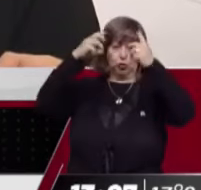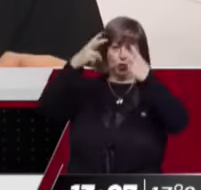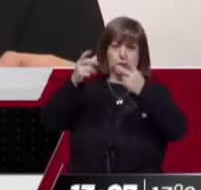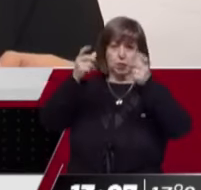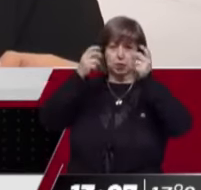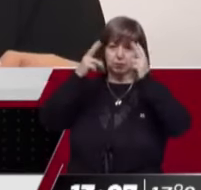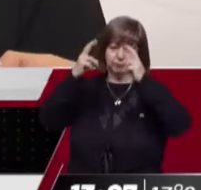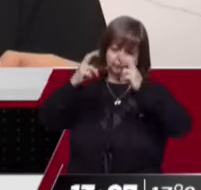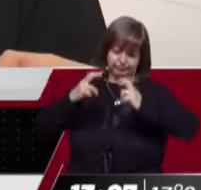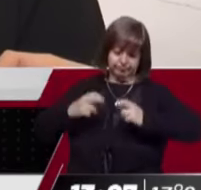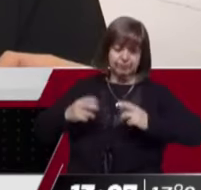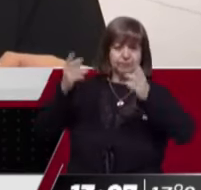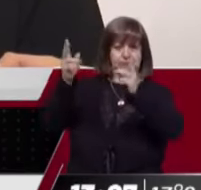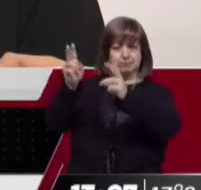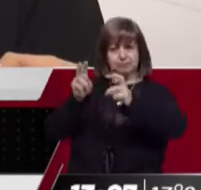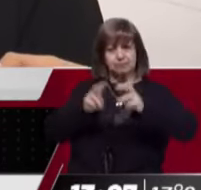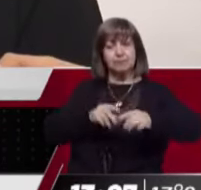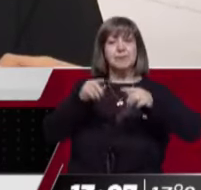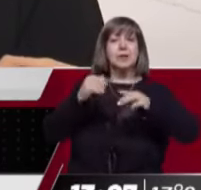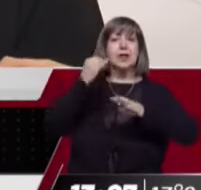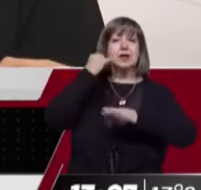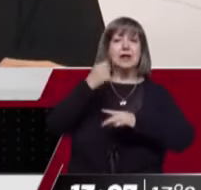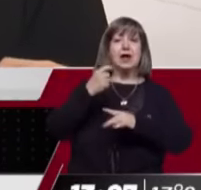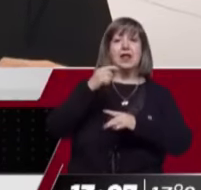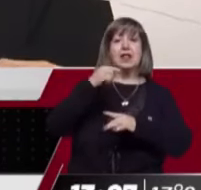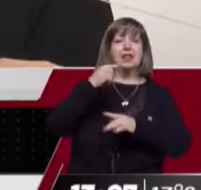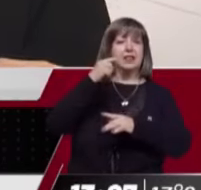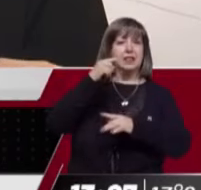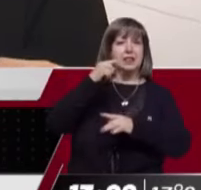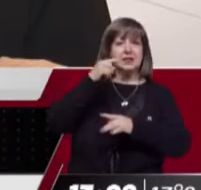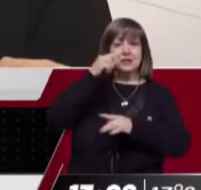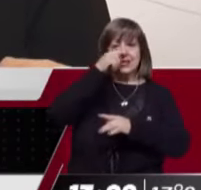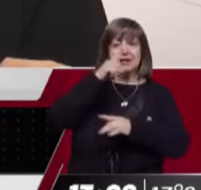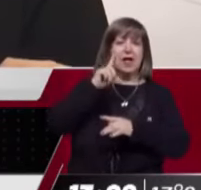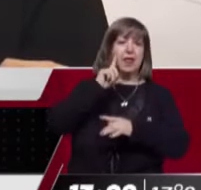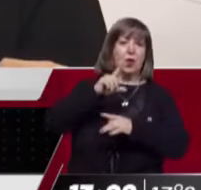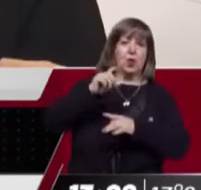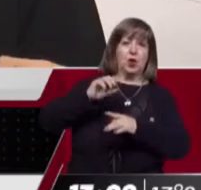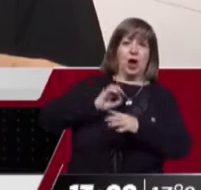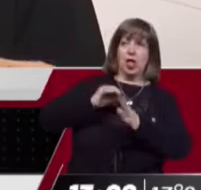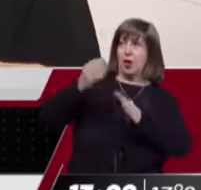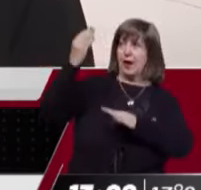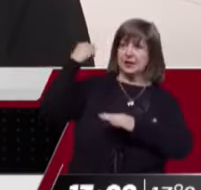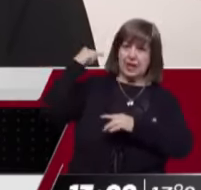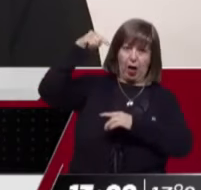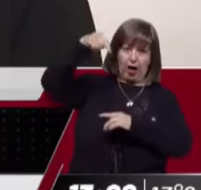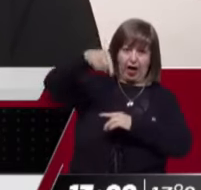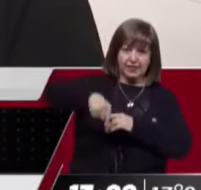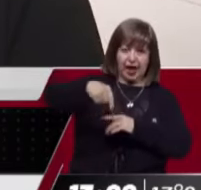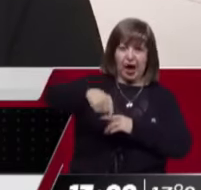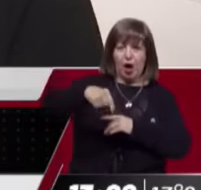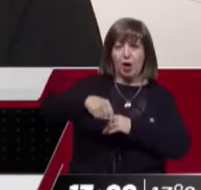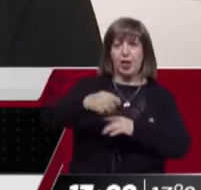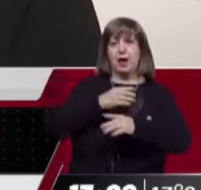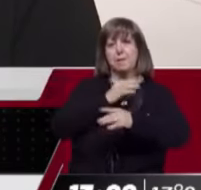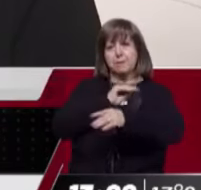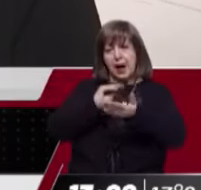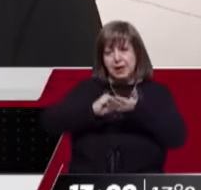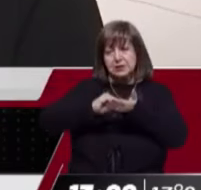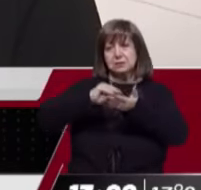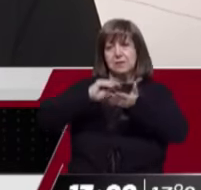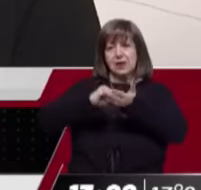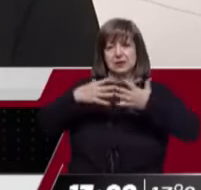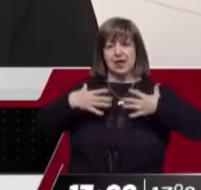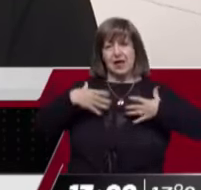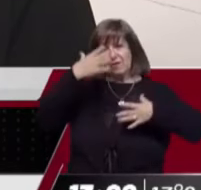que vengo informando yo desde el día 7 de julio del año pasado, que el señor Garay tiene distintas enfermedades. No es que sea enfermedad, se ha